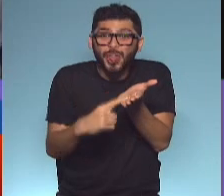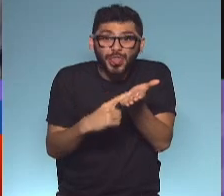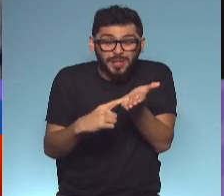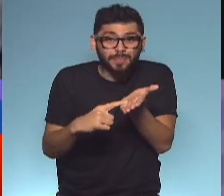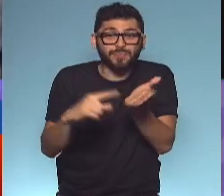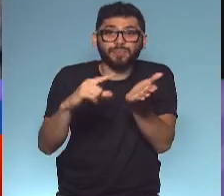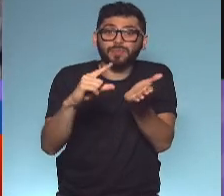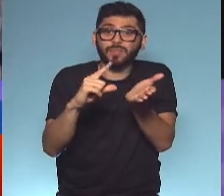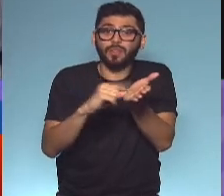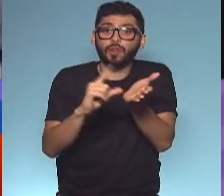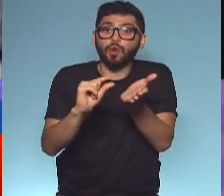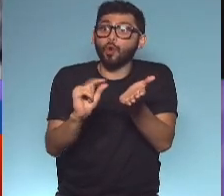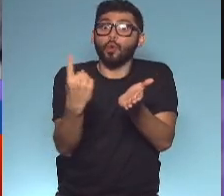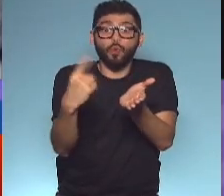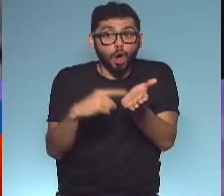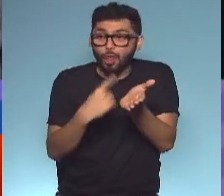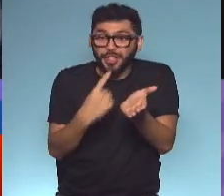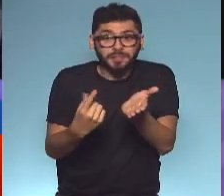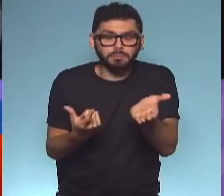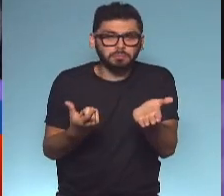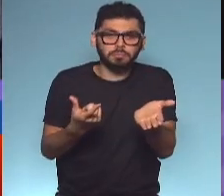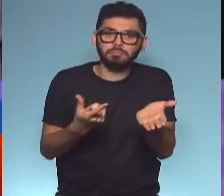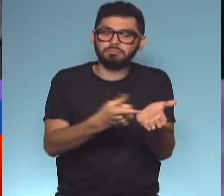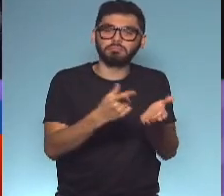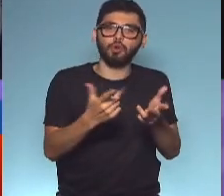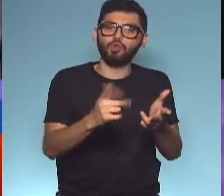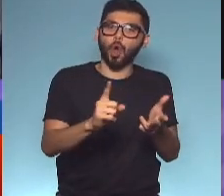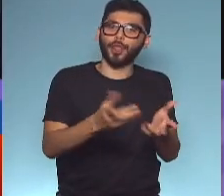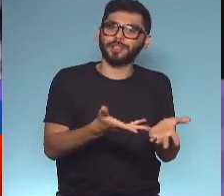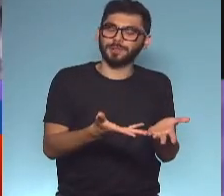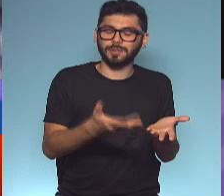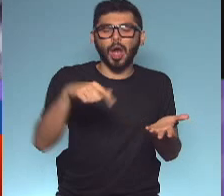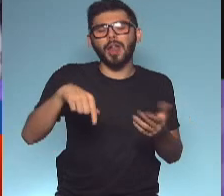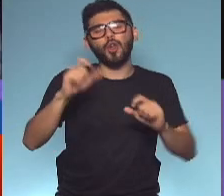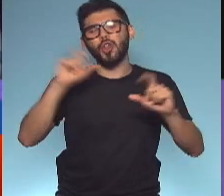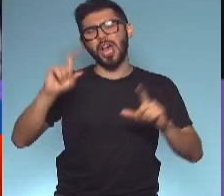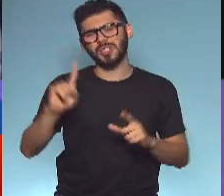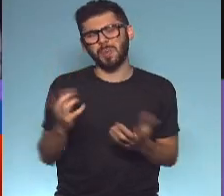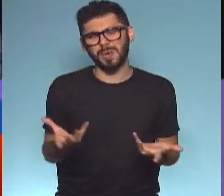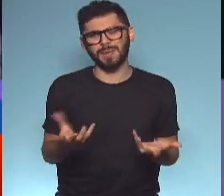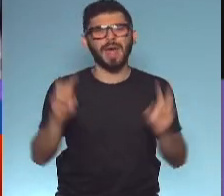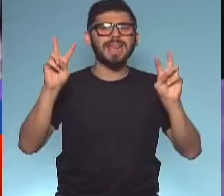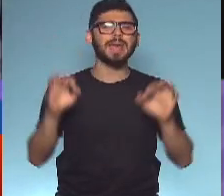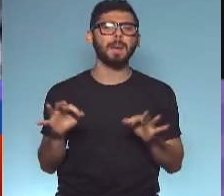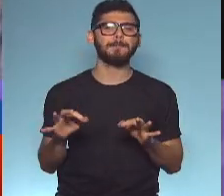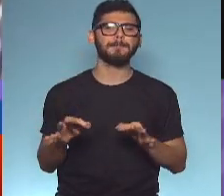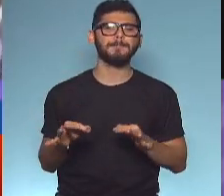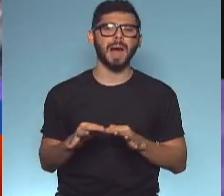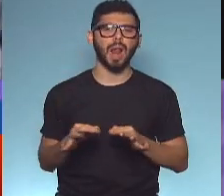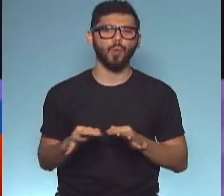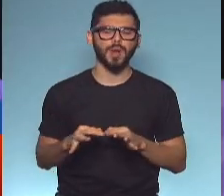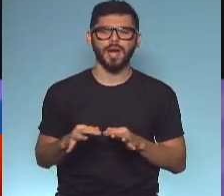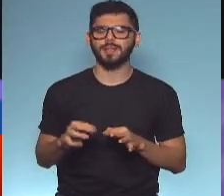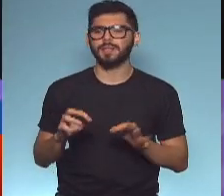cláusula transitoria primero. Entonces, no nos sorprende para nada porque, digo, el tema de Malvinas es una cuestión que